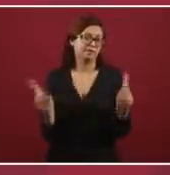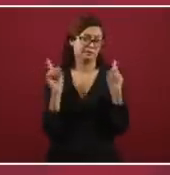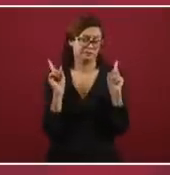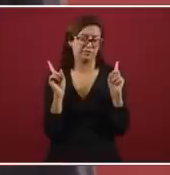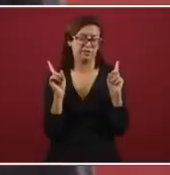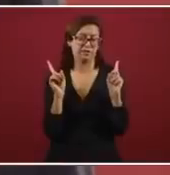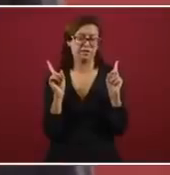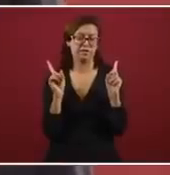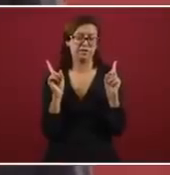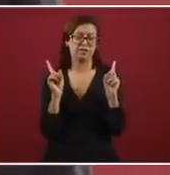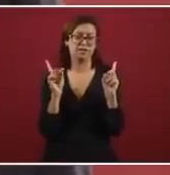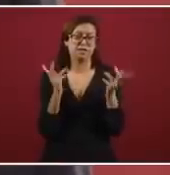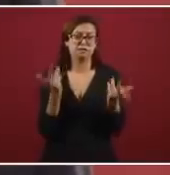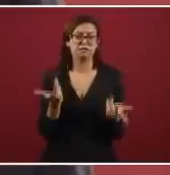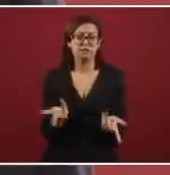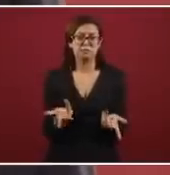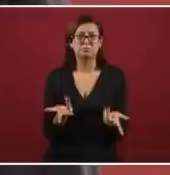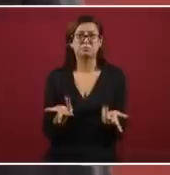Para empezar,